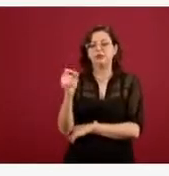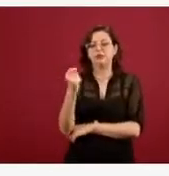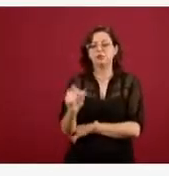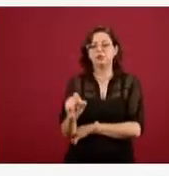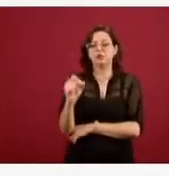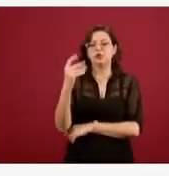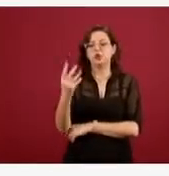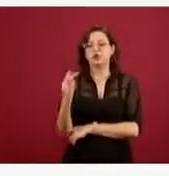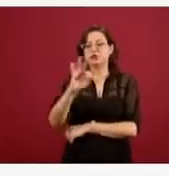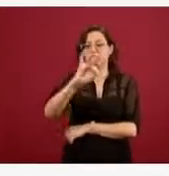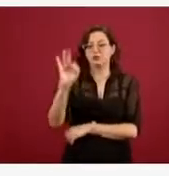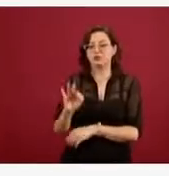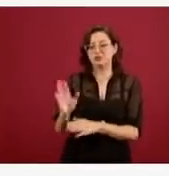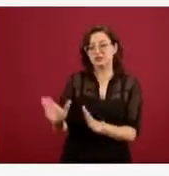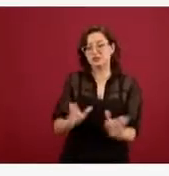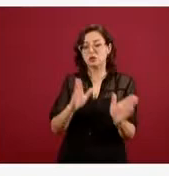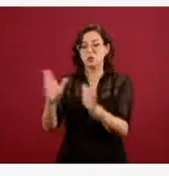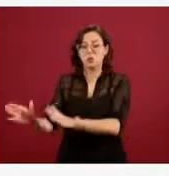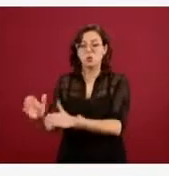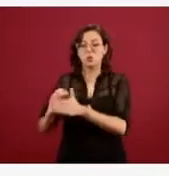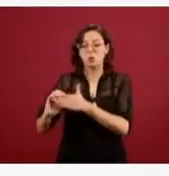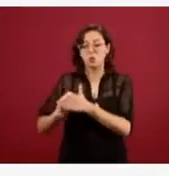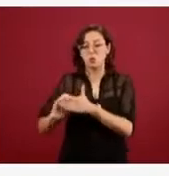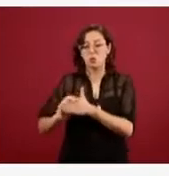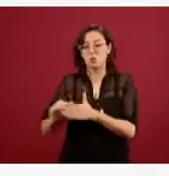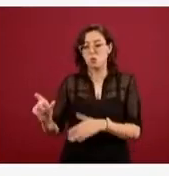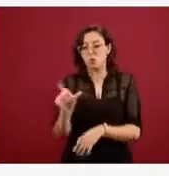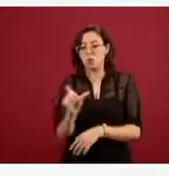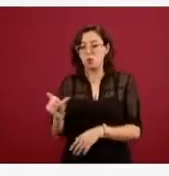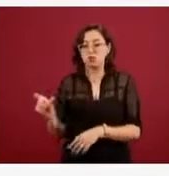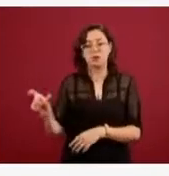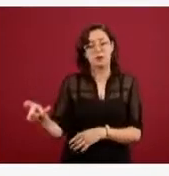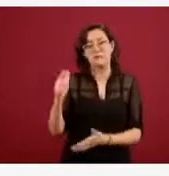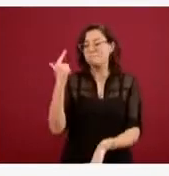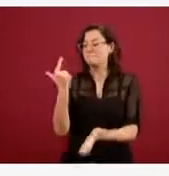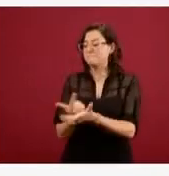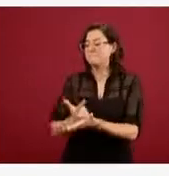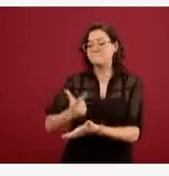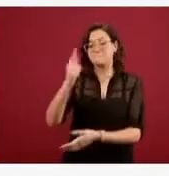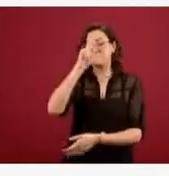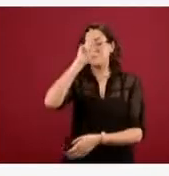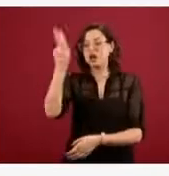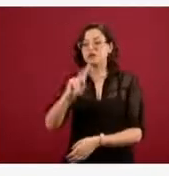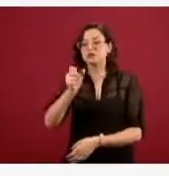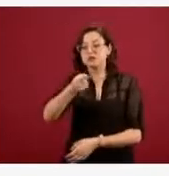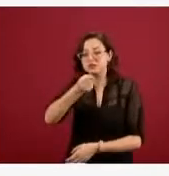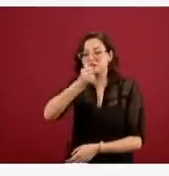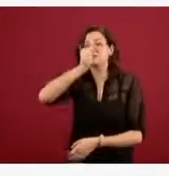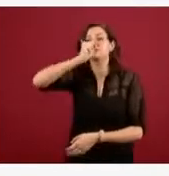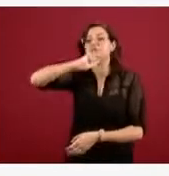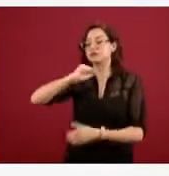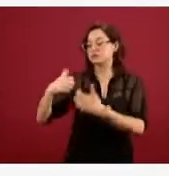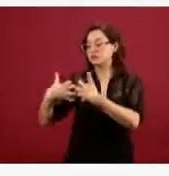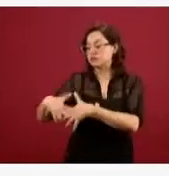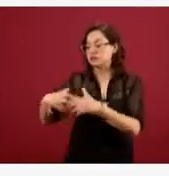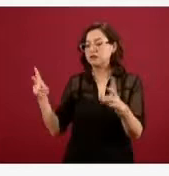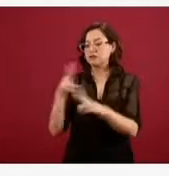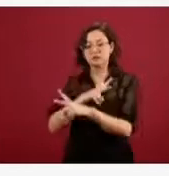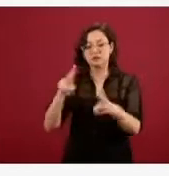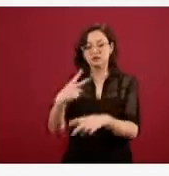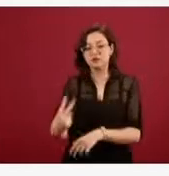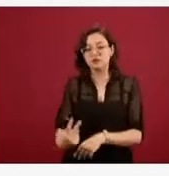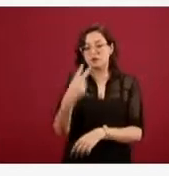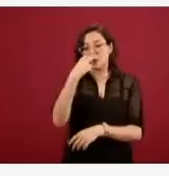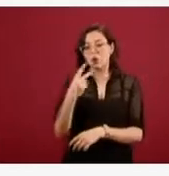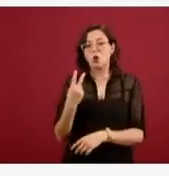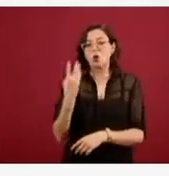20.4%, y la presentación más crítica, que es estar en un momento intubado y asistido con ventilación mecánica,